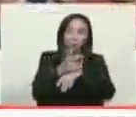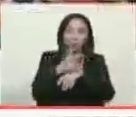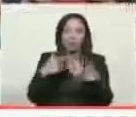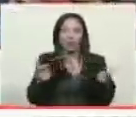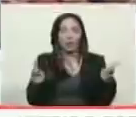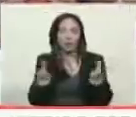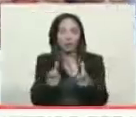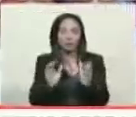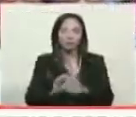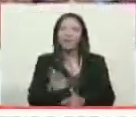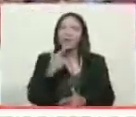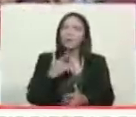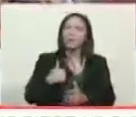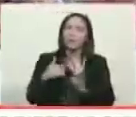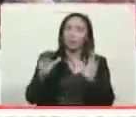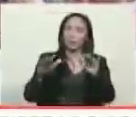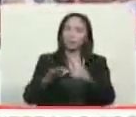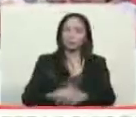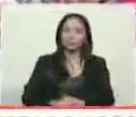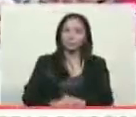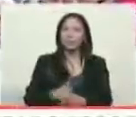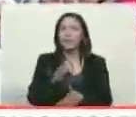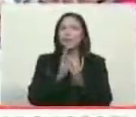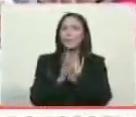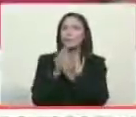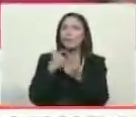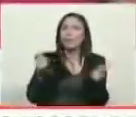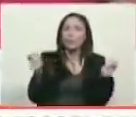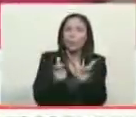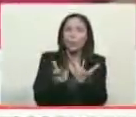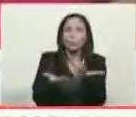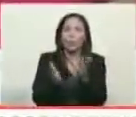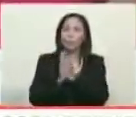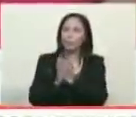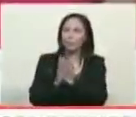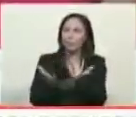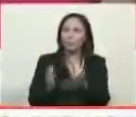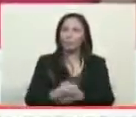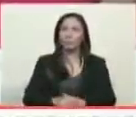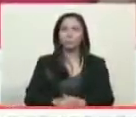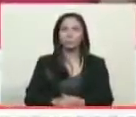Me dijo que quería hablar conmigo.